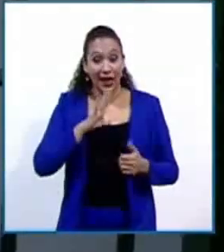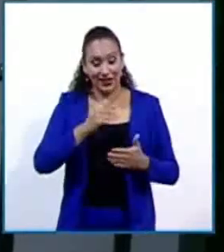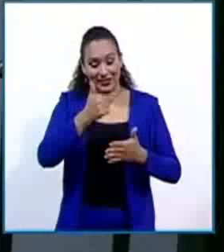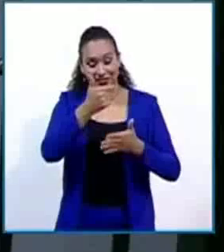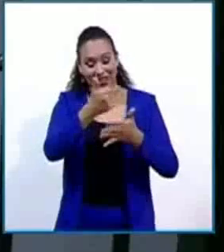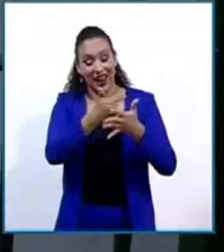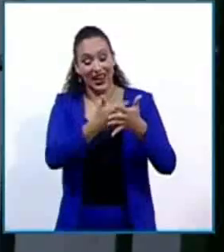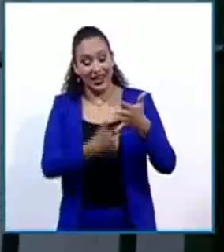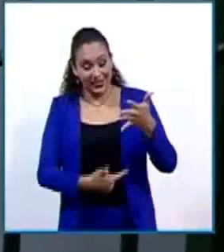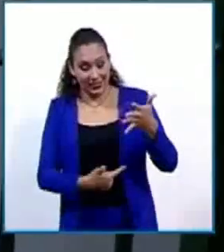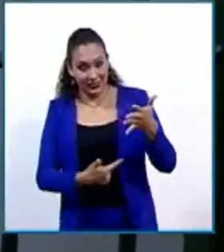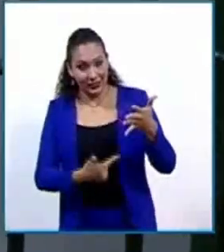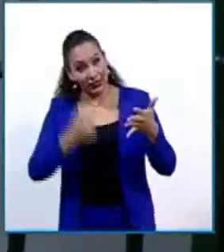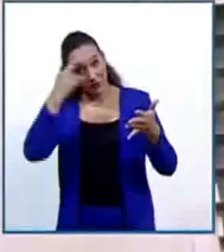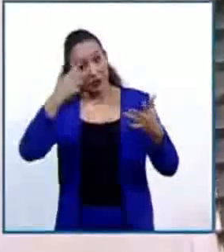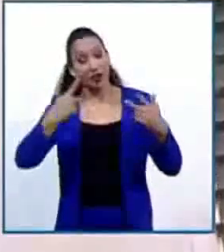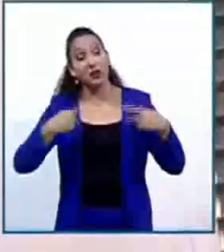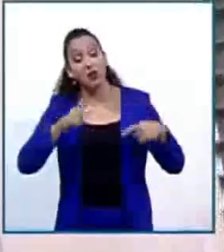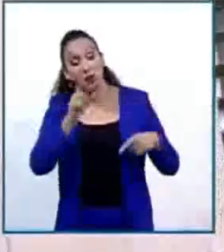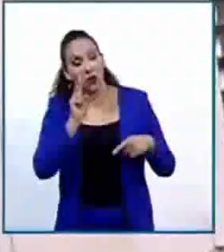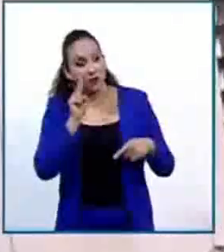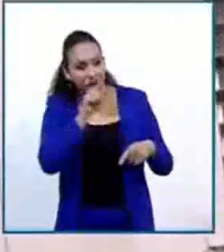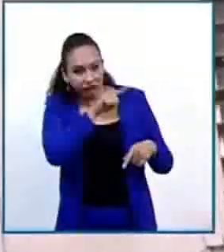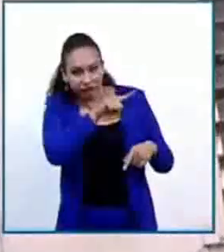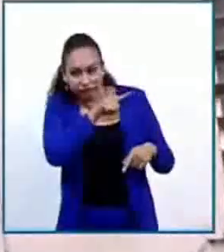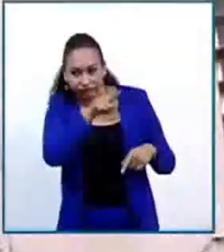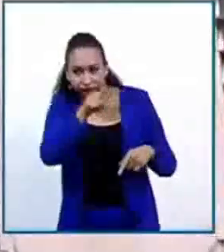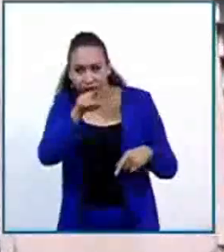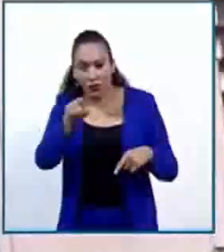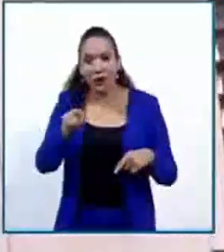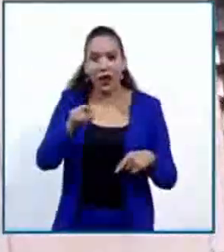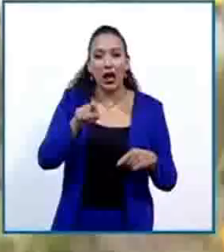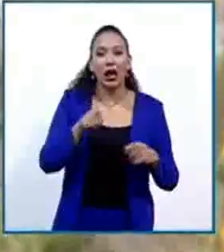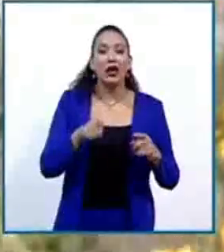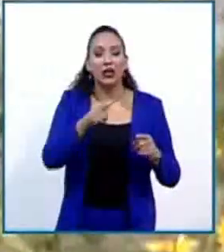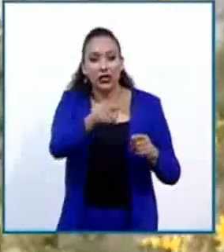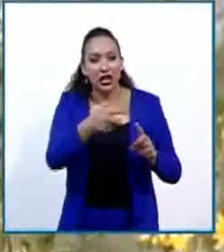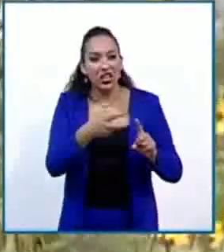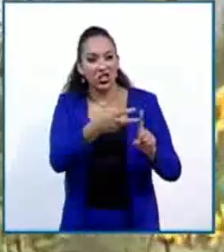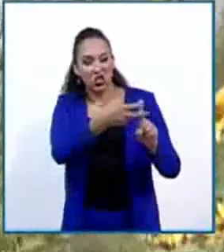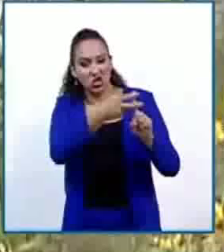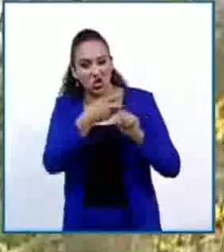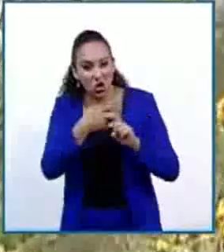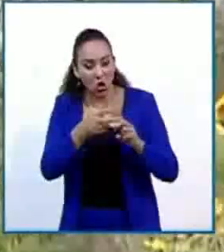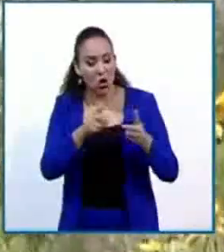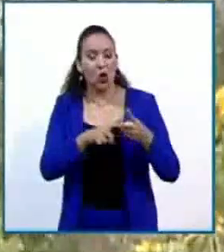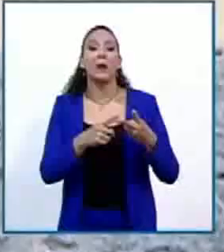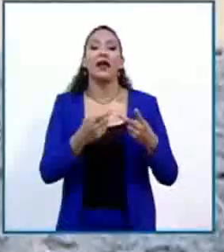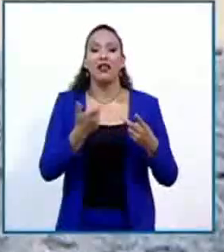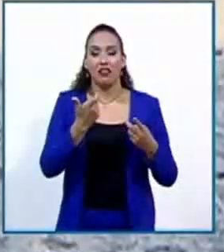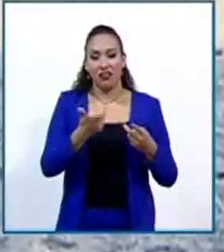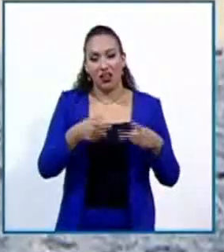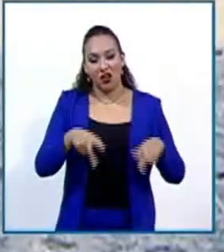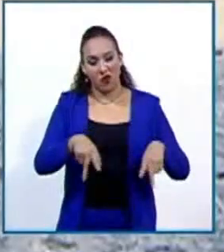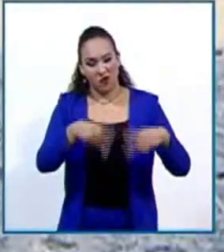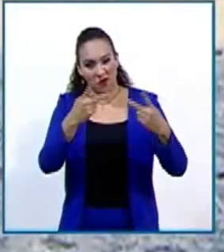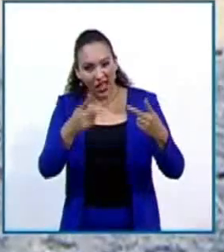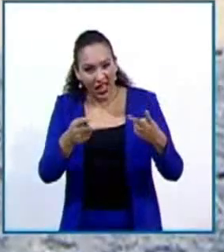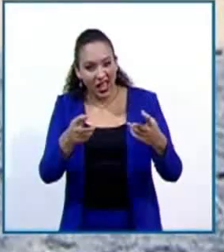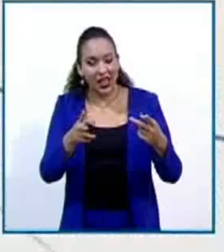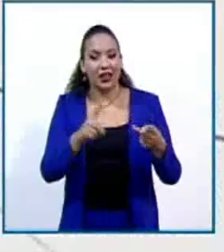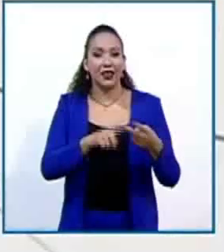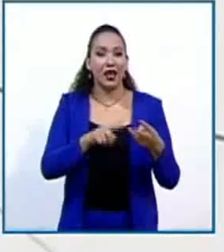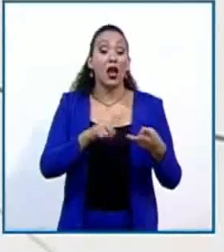procede prisión preventiva, medida que aplicará a los responsables del delito de extorsión, contrabando, operaciones con